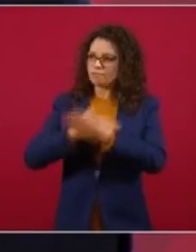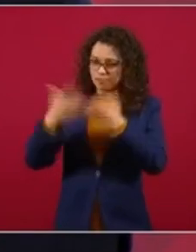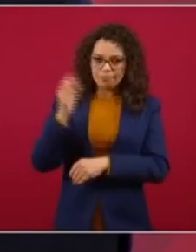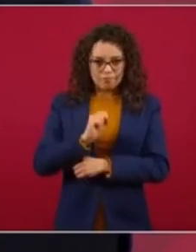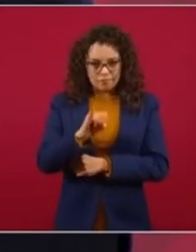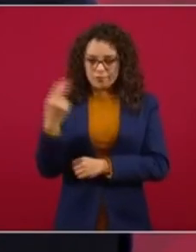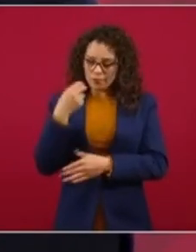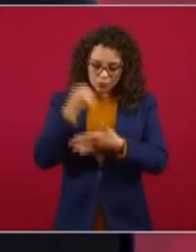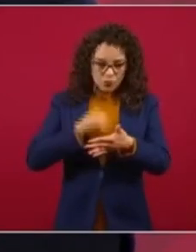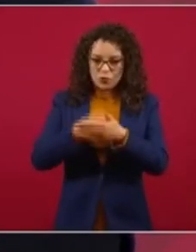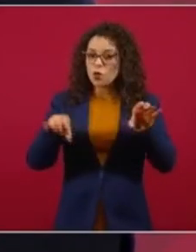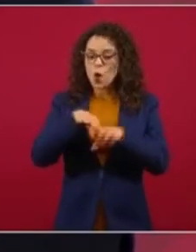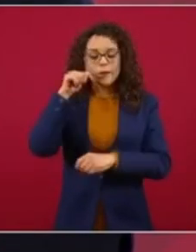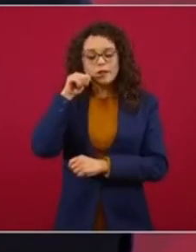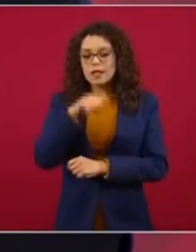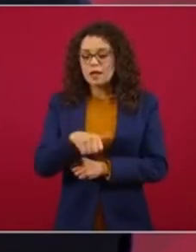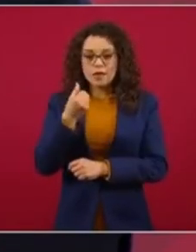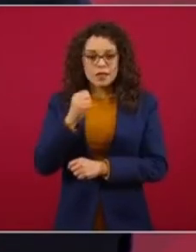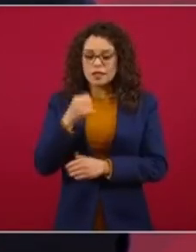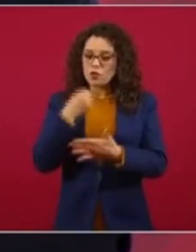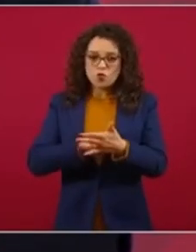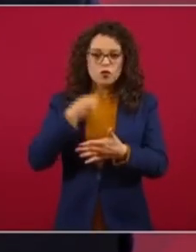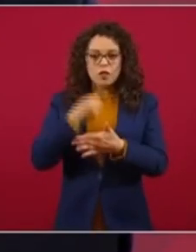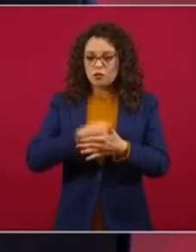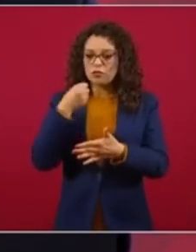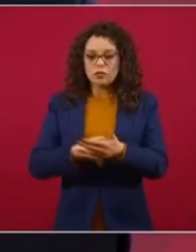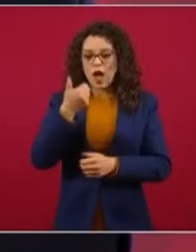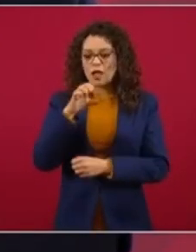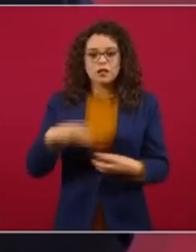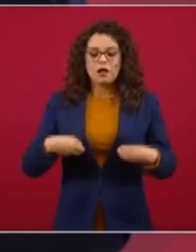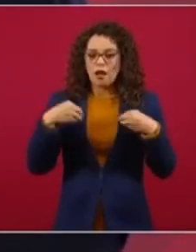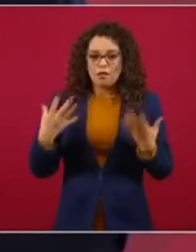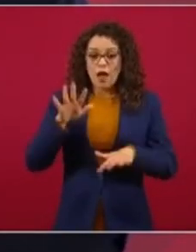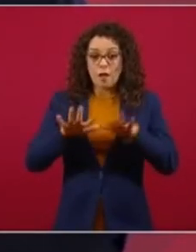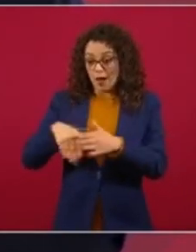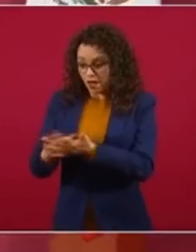que luchar, como siempre. Como todo en la vida. Se puede uno caer,